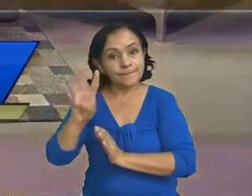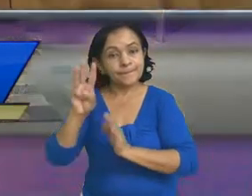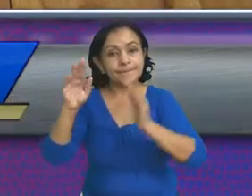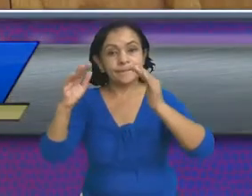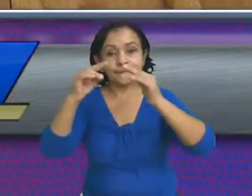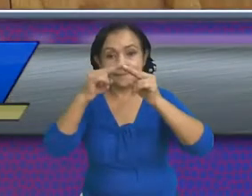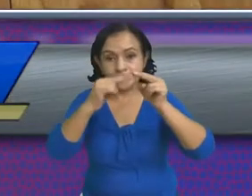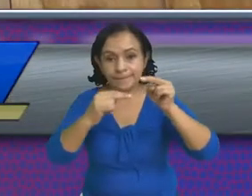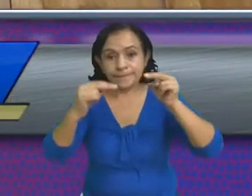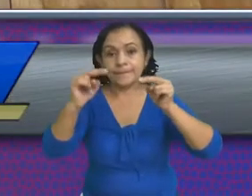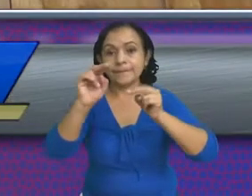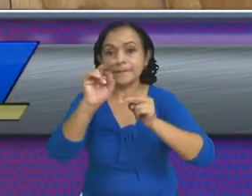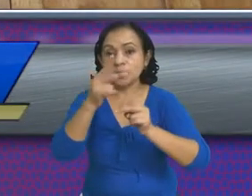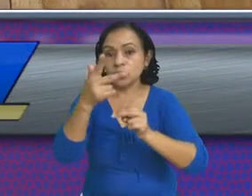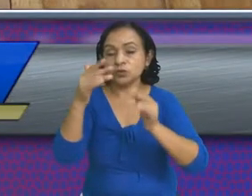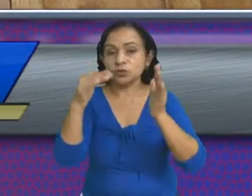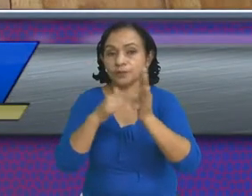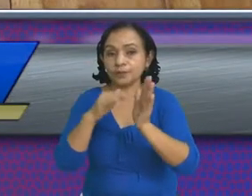electrificado